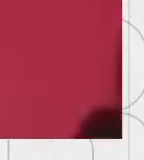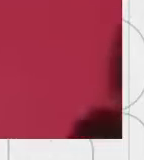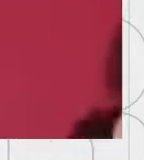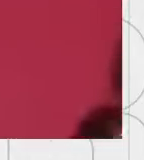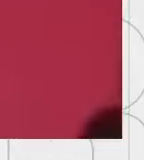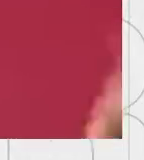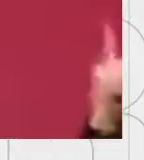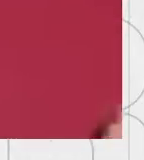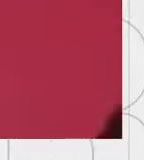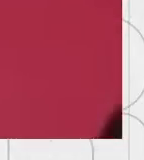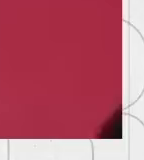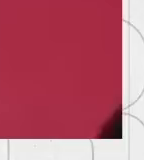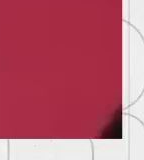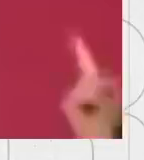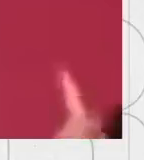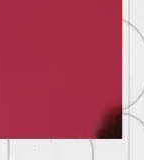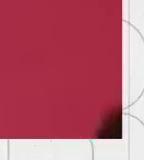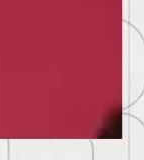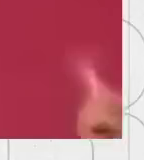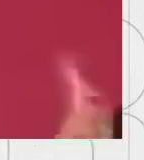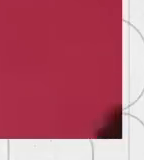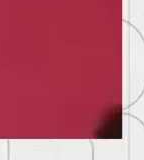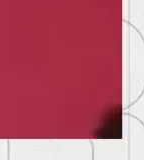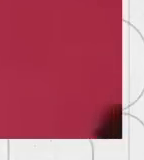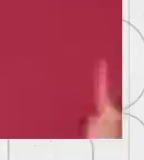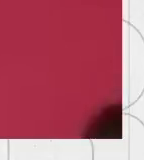algo que nos haga falta